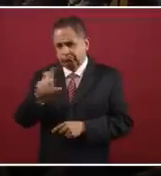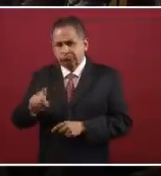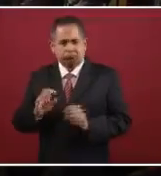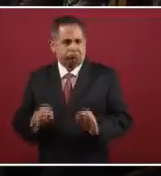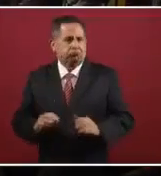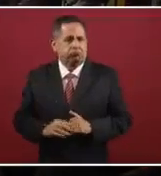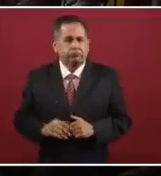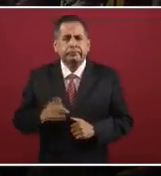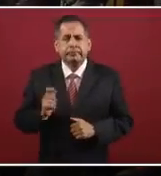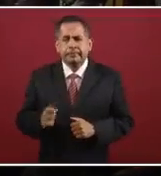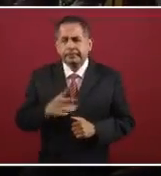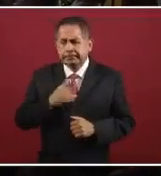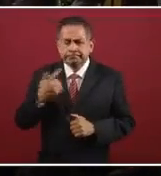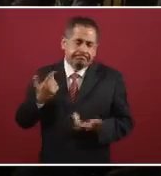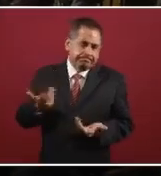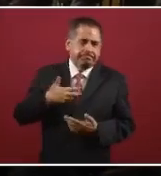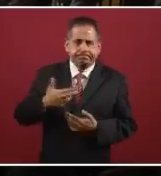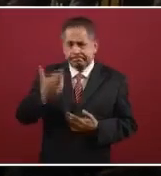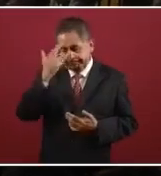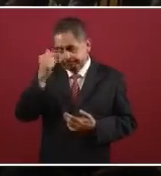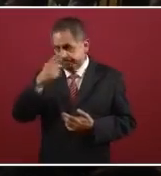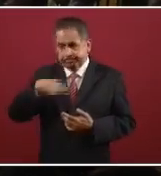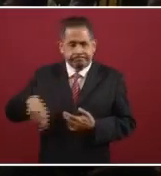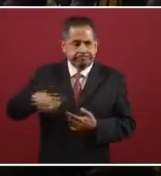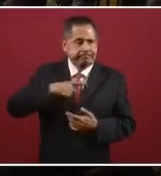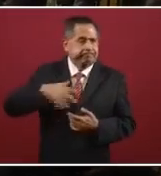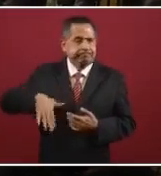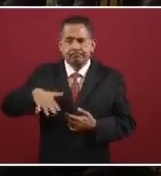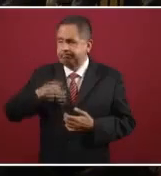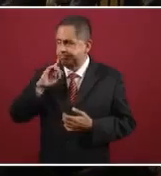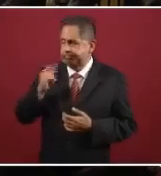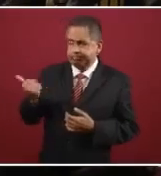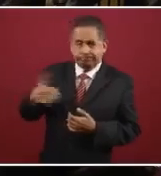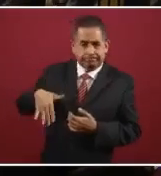consolidación de esta lógica de, como decía la ministra,